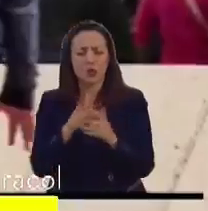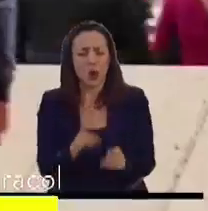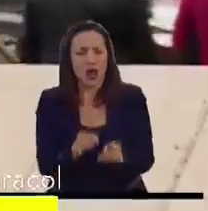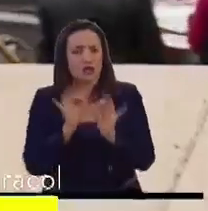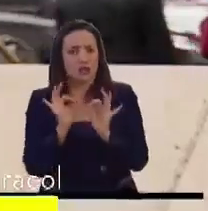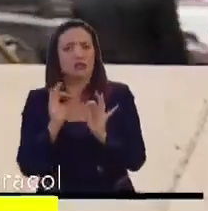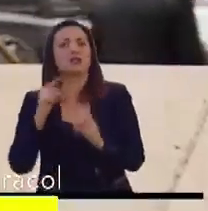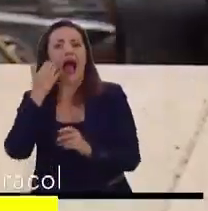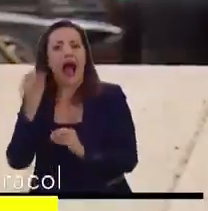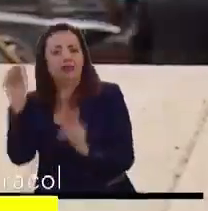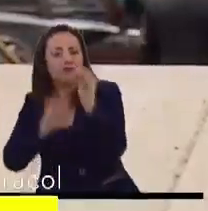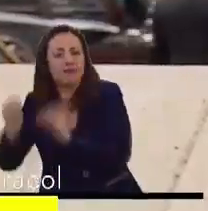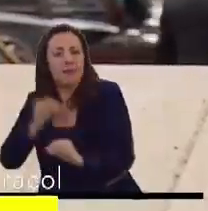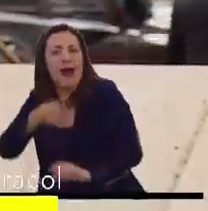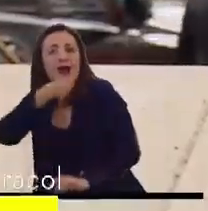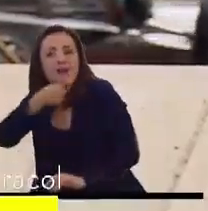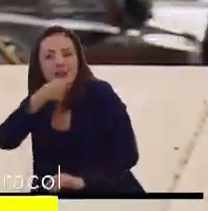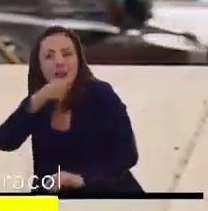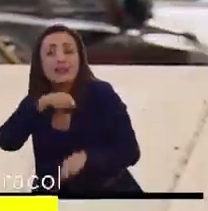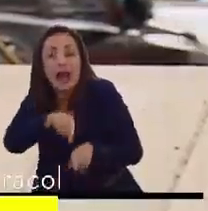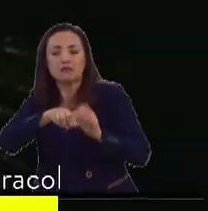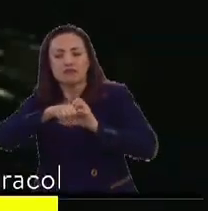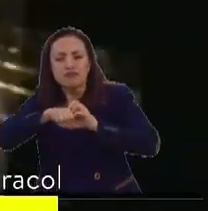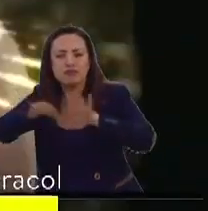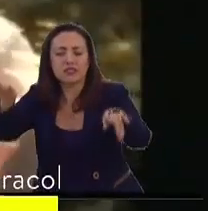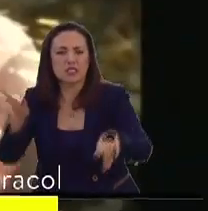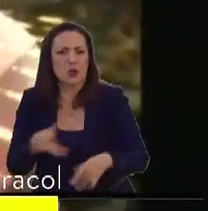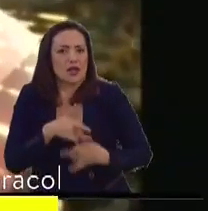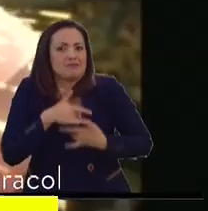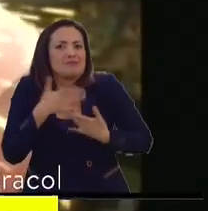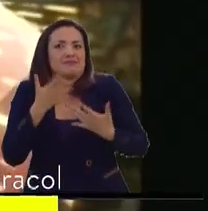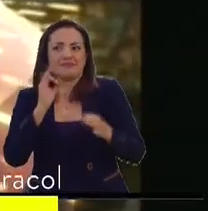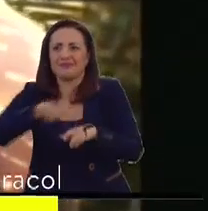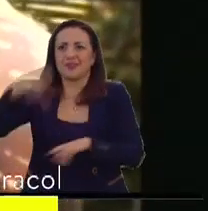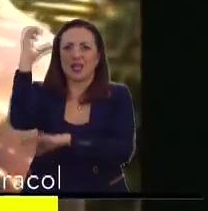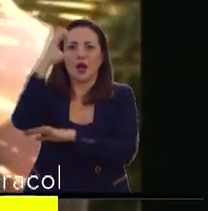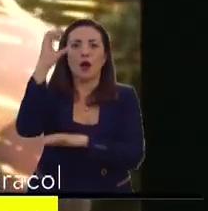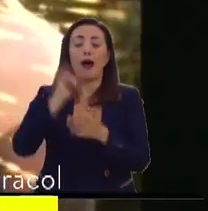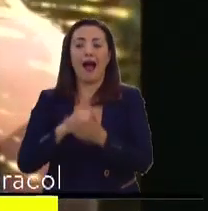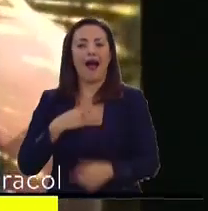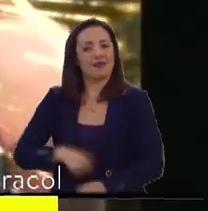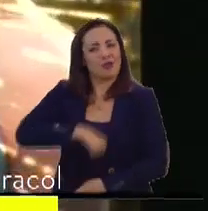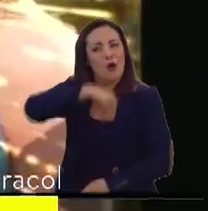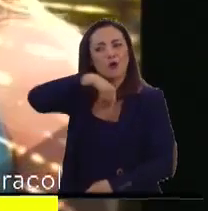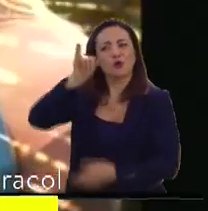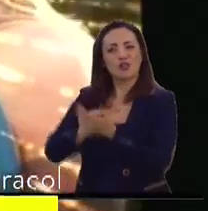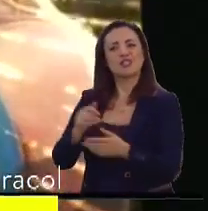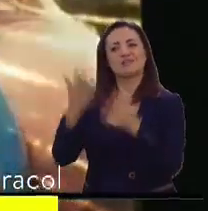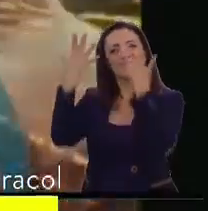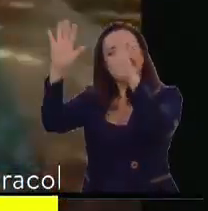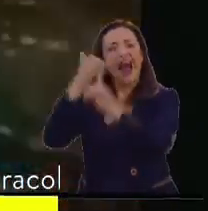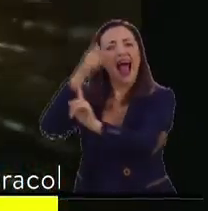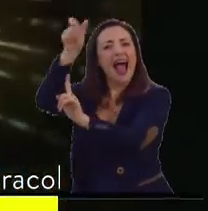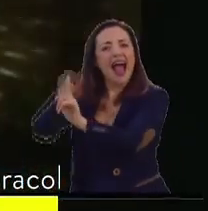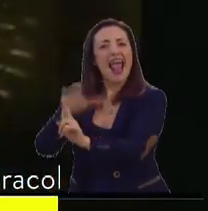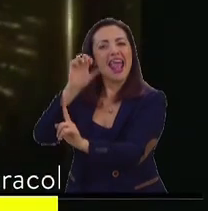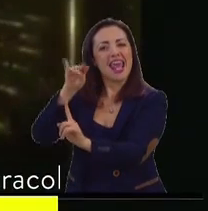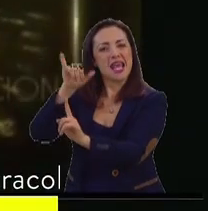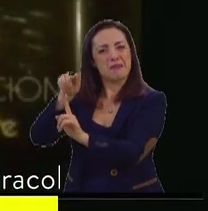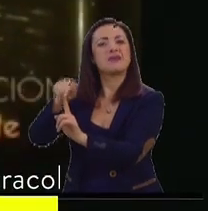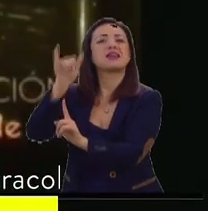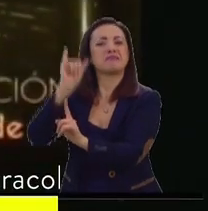que logró conmover e inspirar a muchos colombianos. Nos enorgullece que este trabajo haya sido galardonado. Felicitaciones a Amy y a